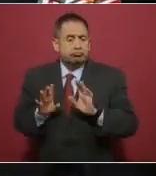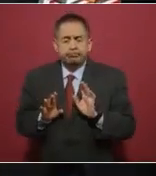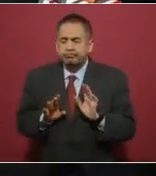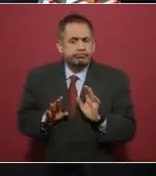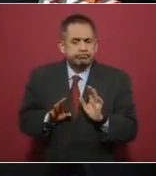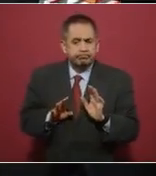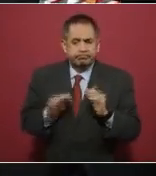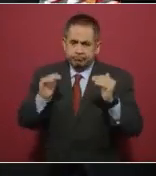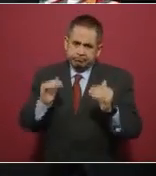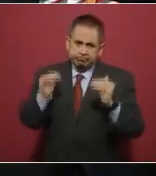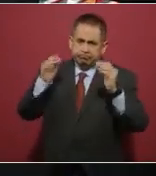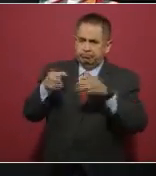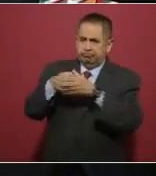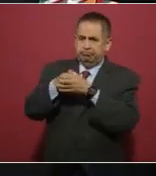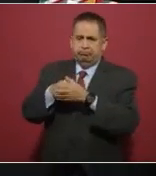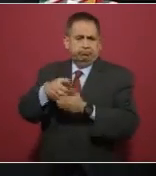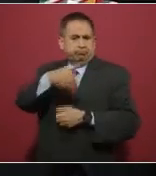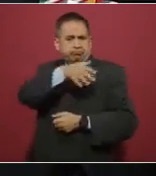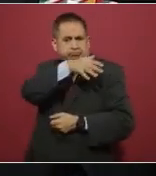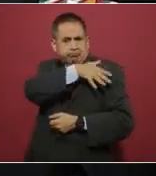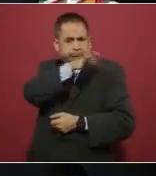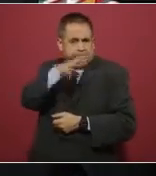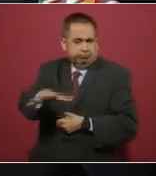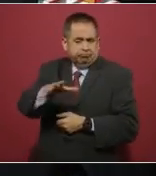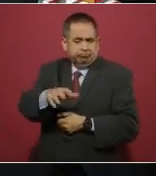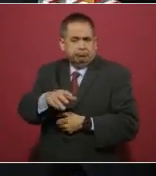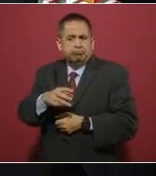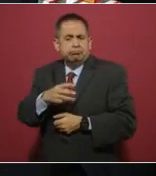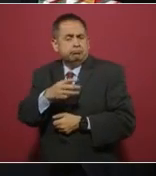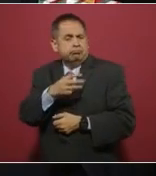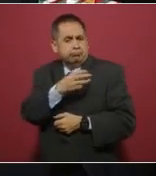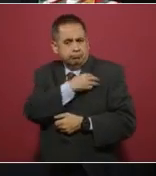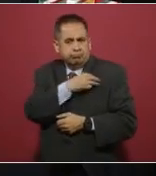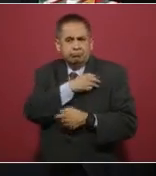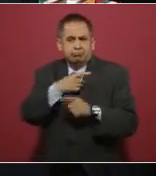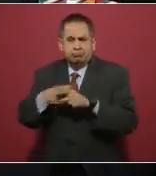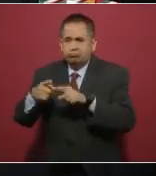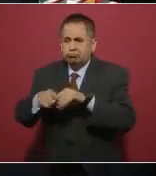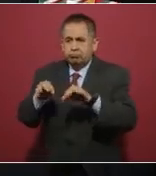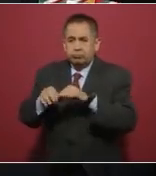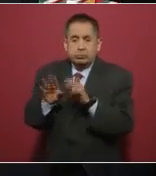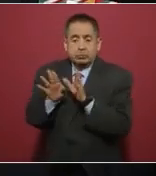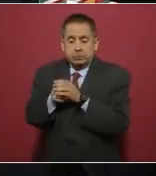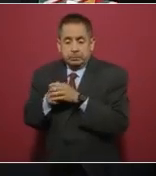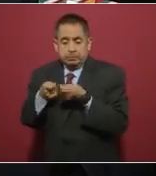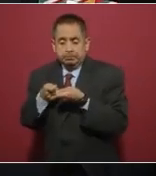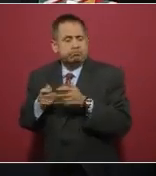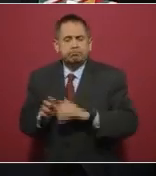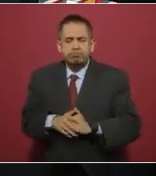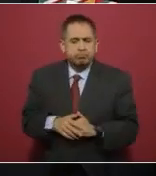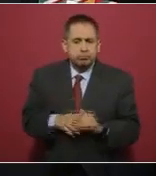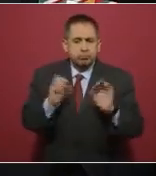élite, los generales en activo o en